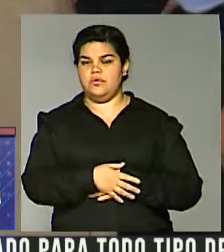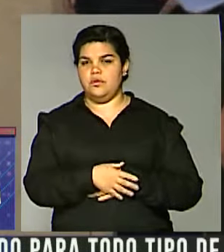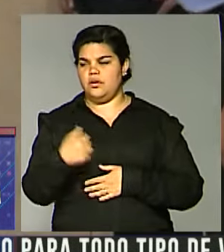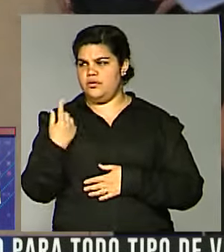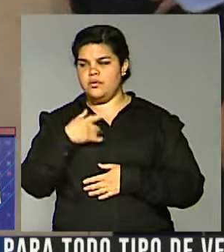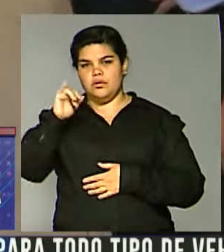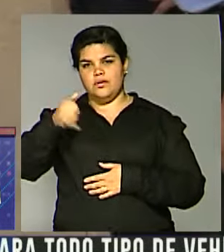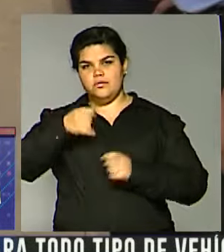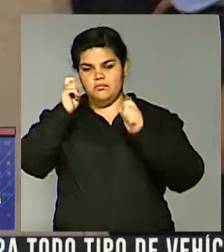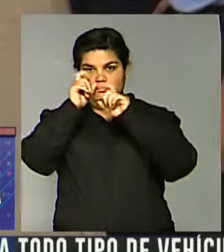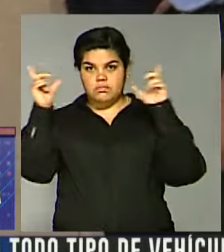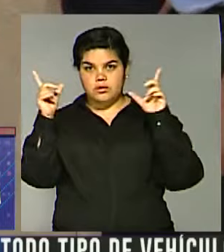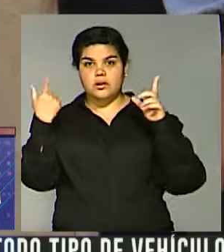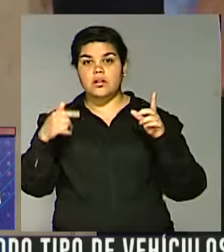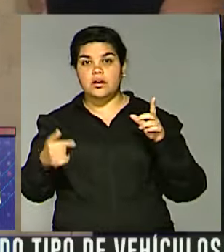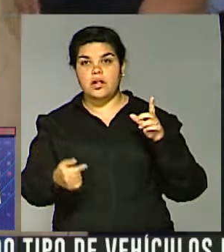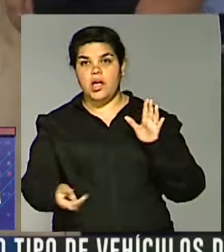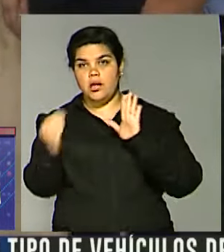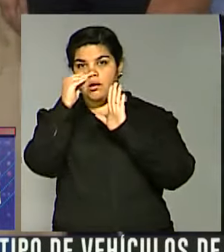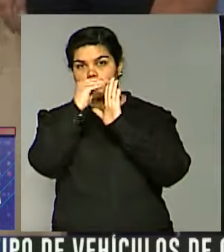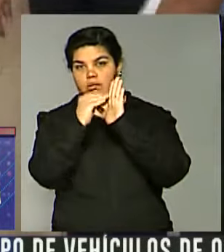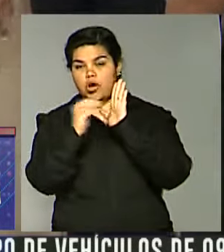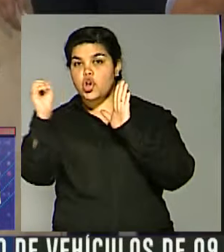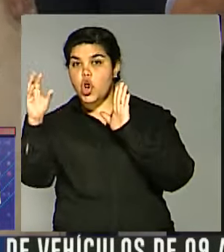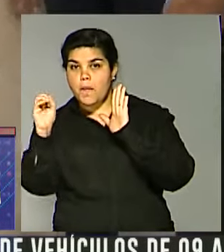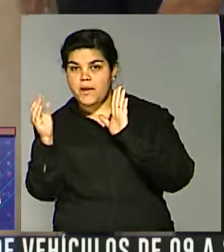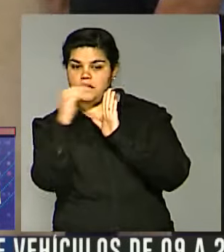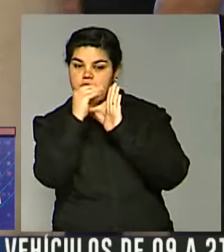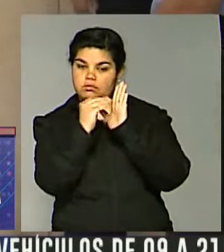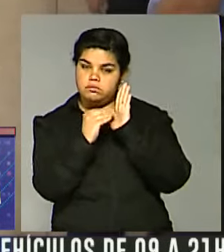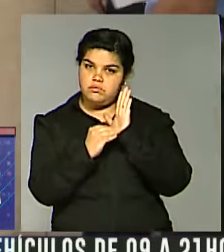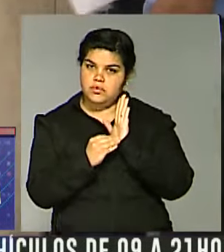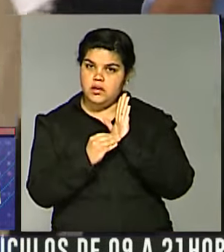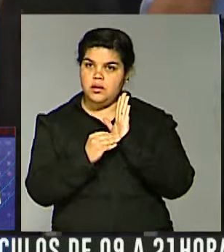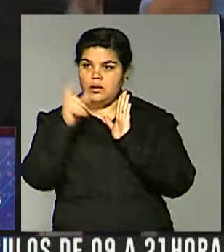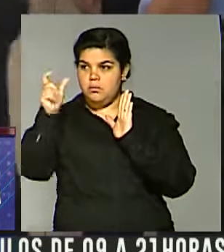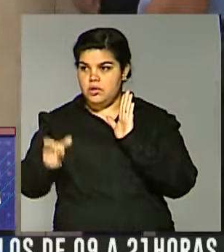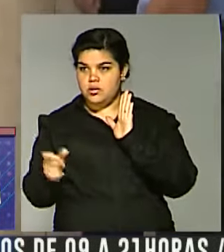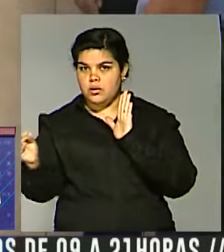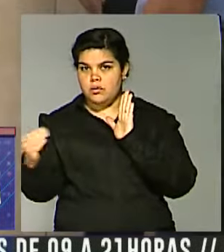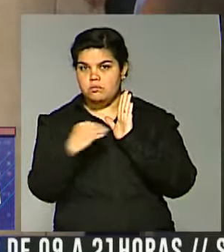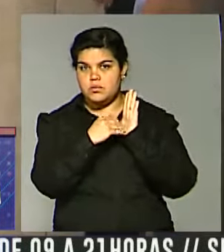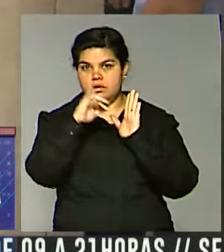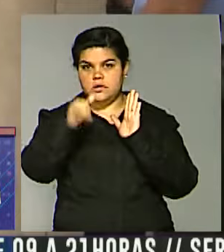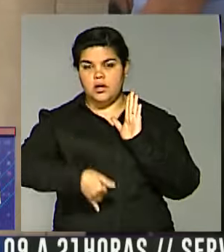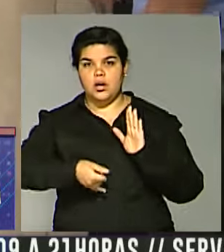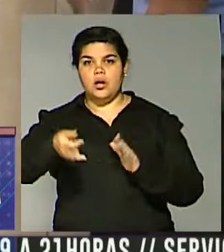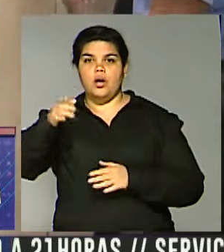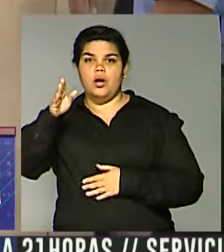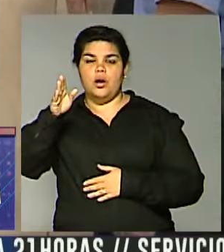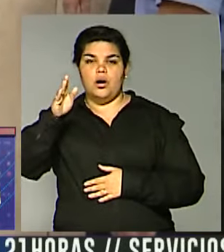atención, bueno, que estuviese en la lista de denunciados elaborada por la Corte de